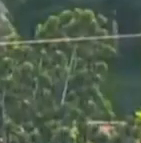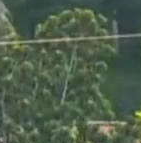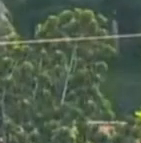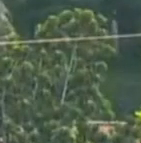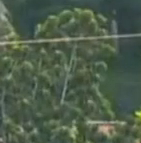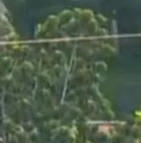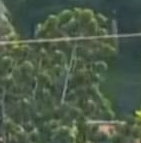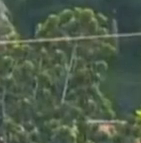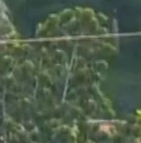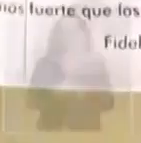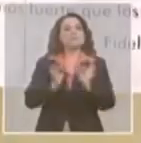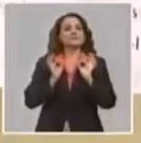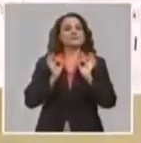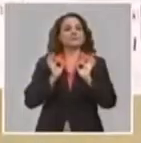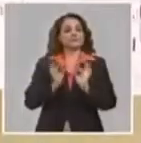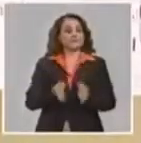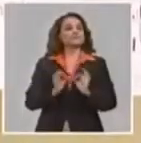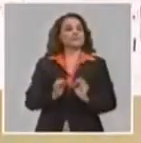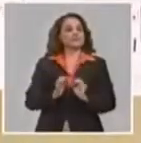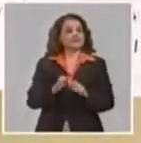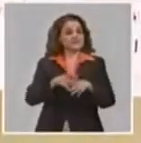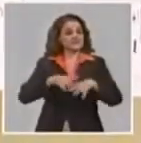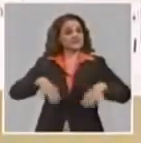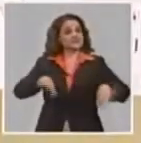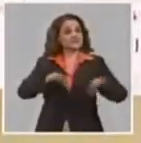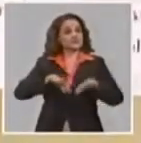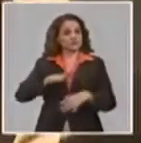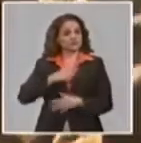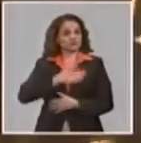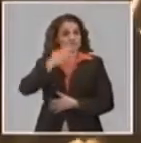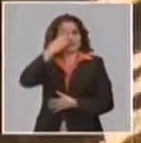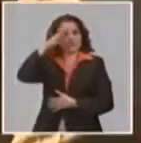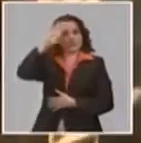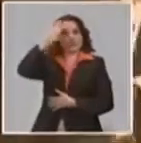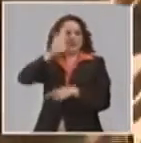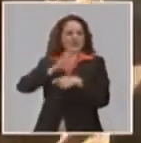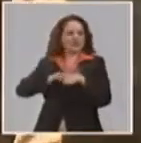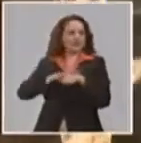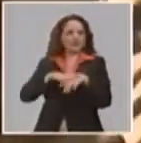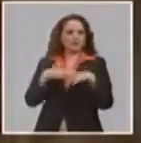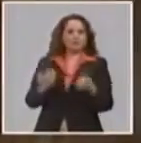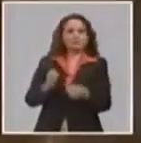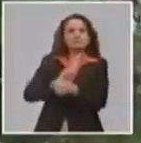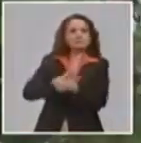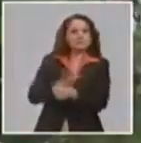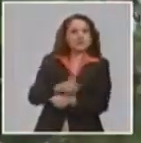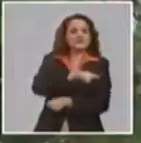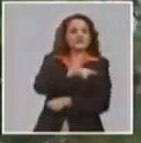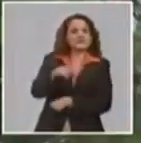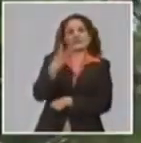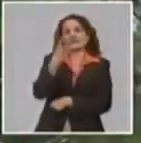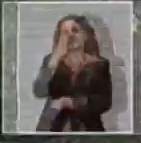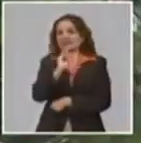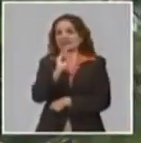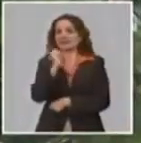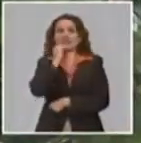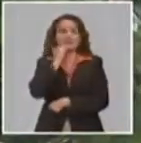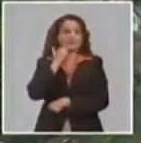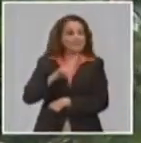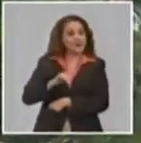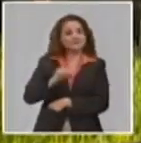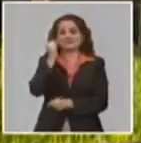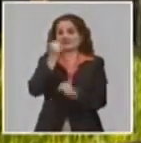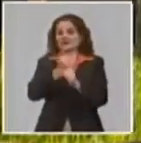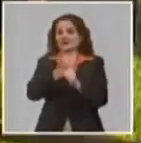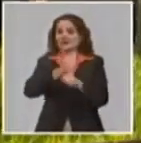En correspondencia con la situación actual provocada por la COVID-19, más de 30 trabajadores del sector turístico en el complejo Las